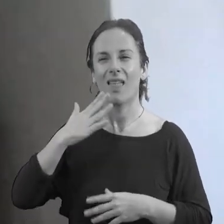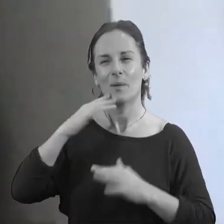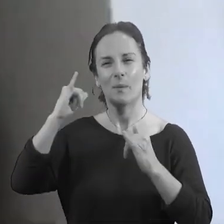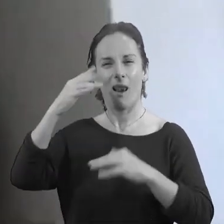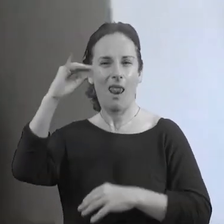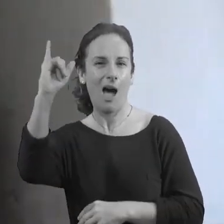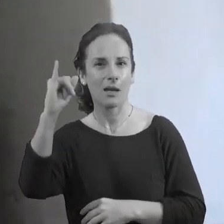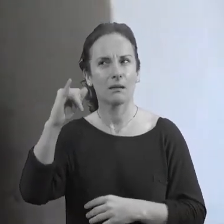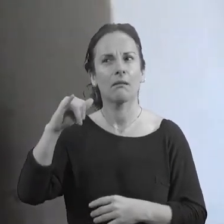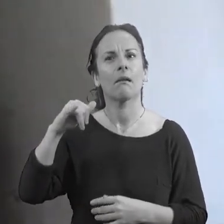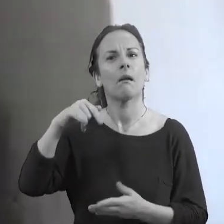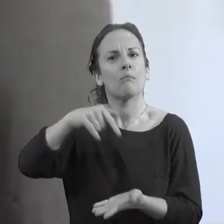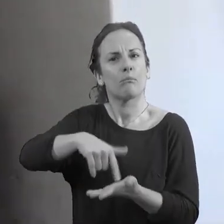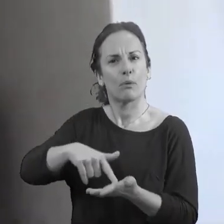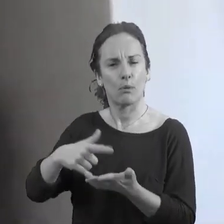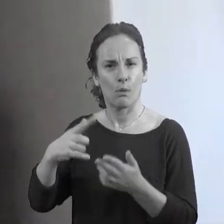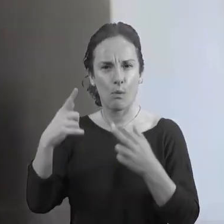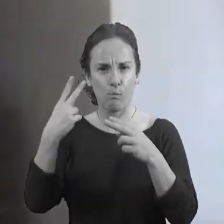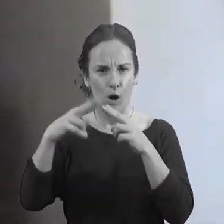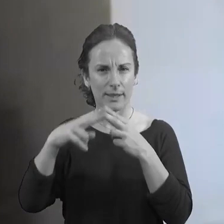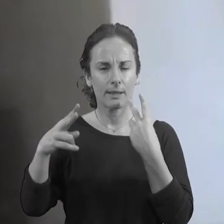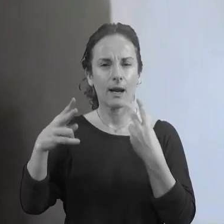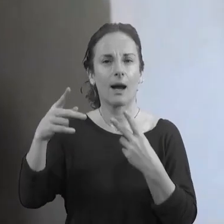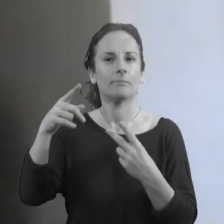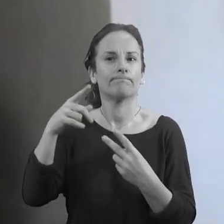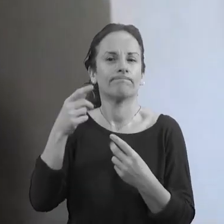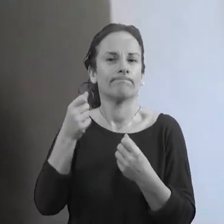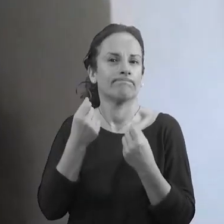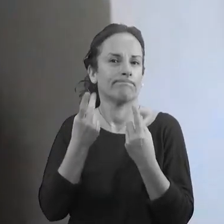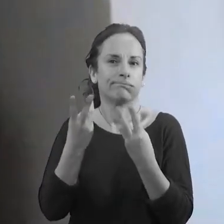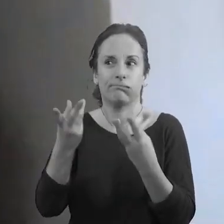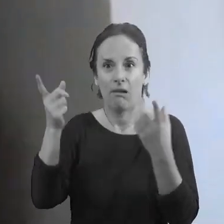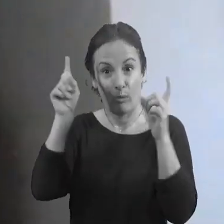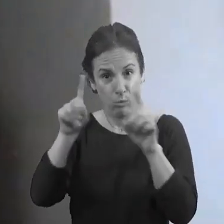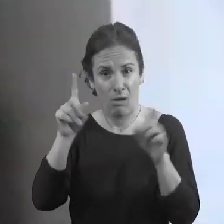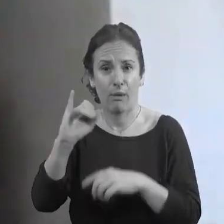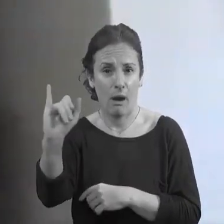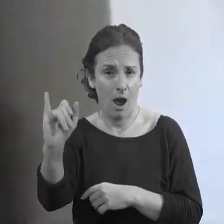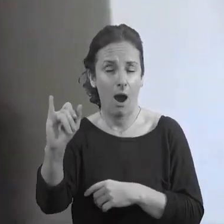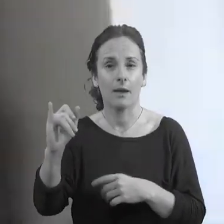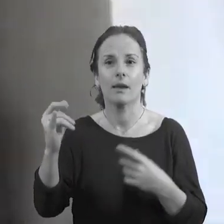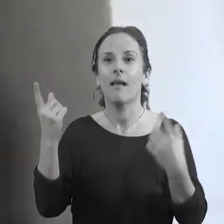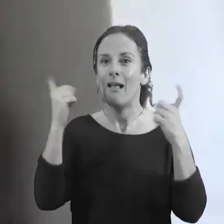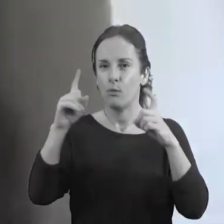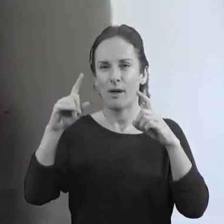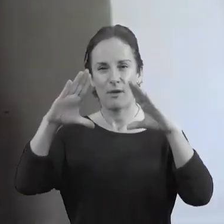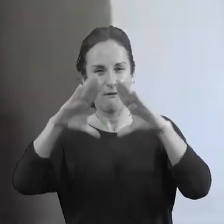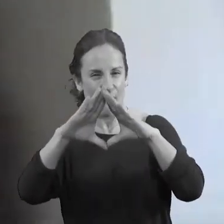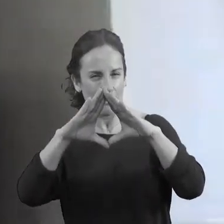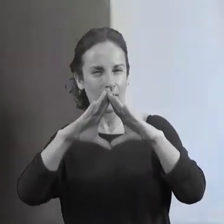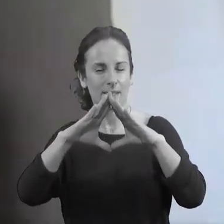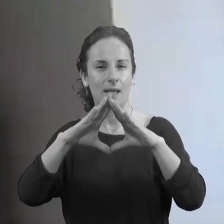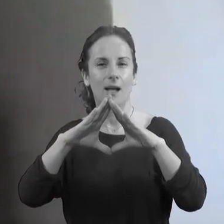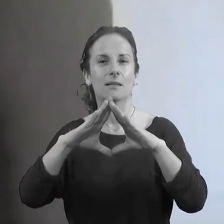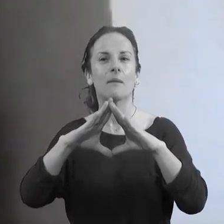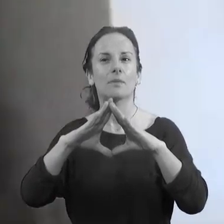espacios de vindicación política, espacios de educación feminista, o de